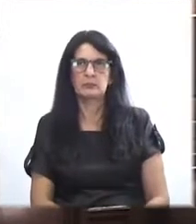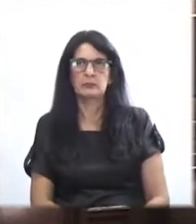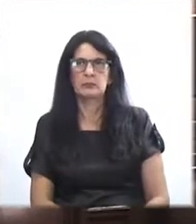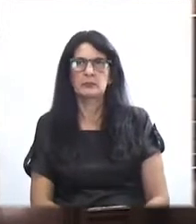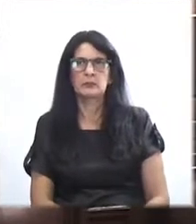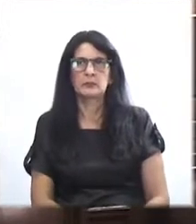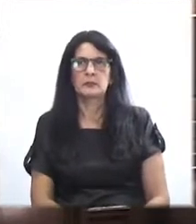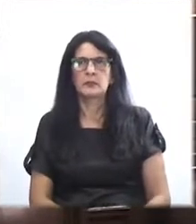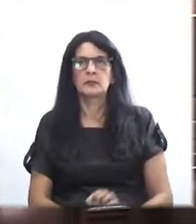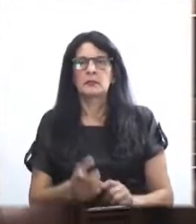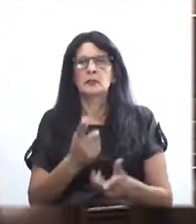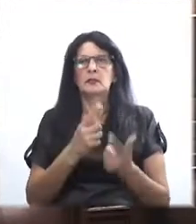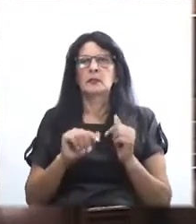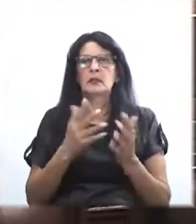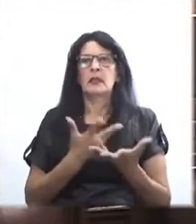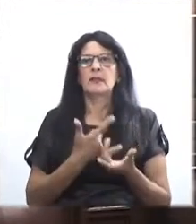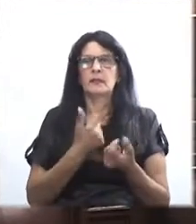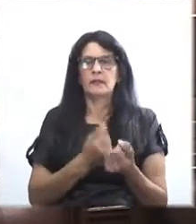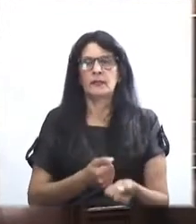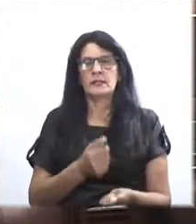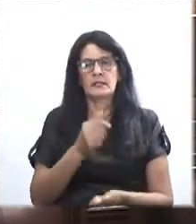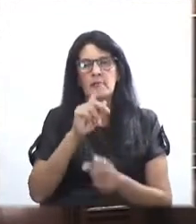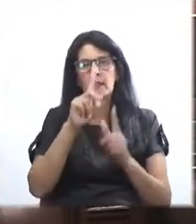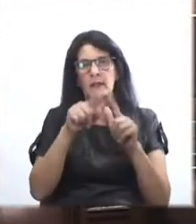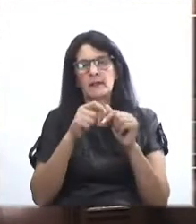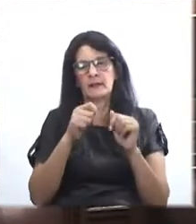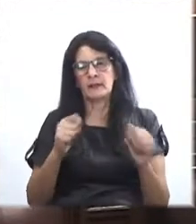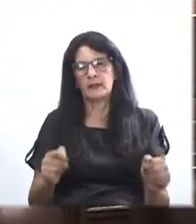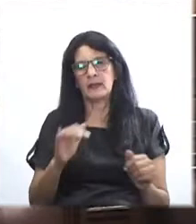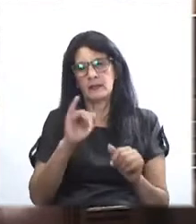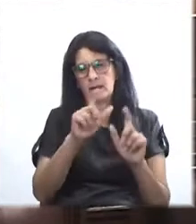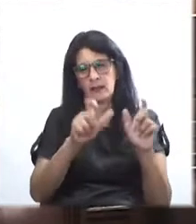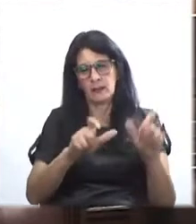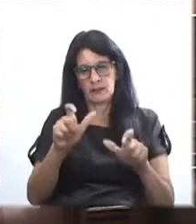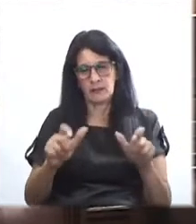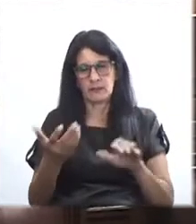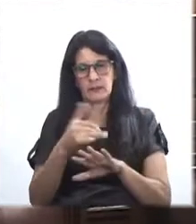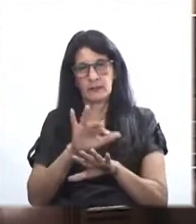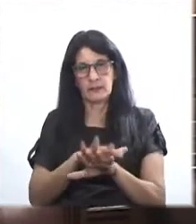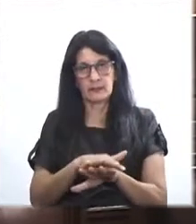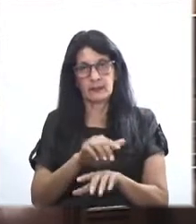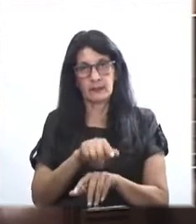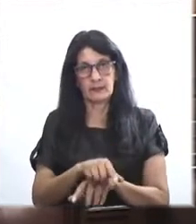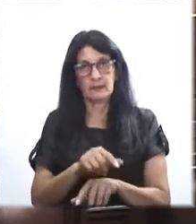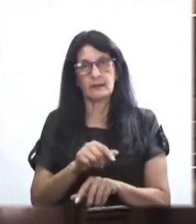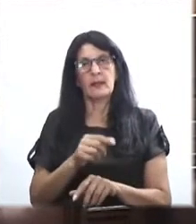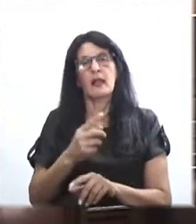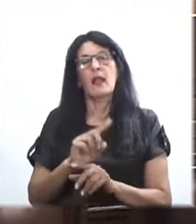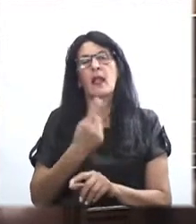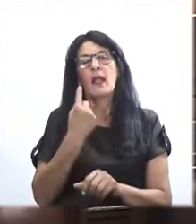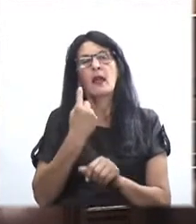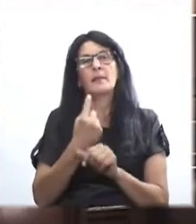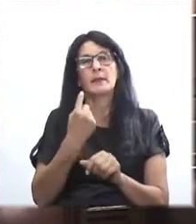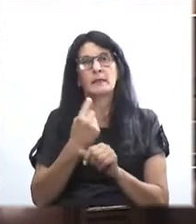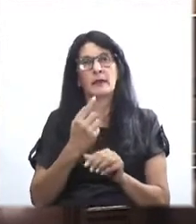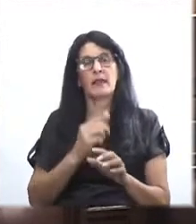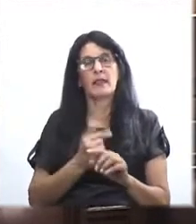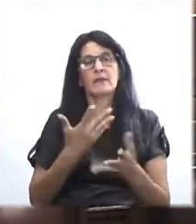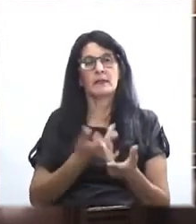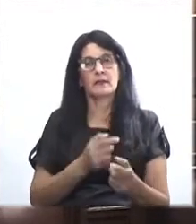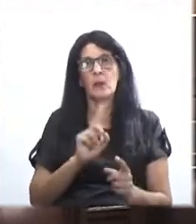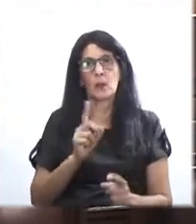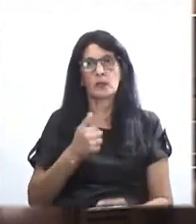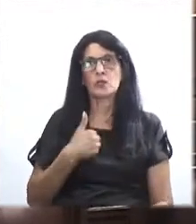La defensa del PIC-CNT y de sus integrantes, la primera defensa no era yo no estafé a nadie.